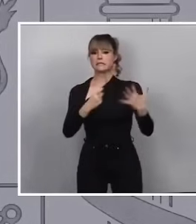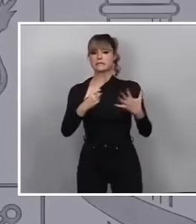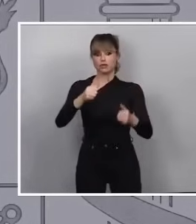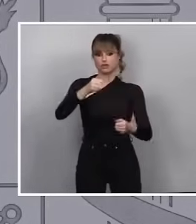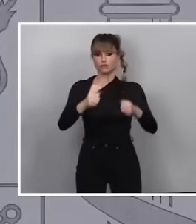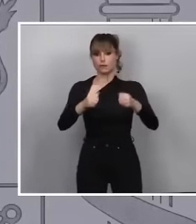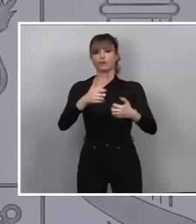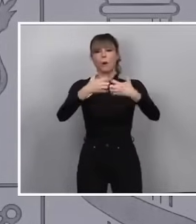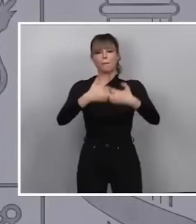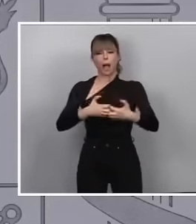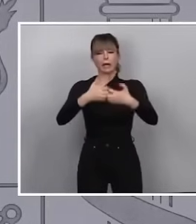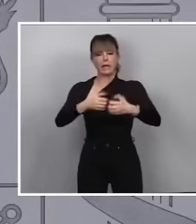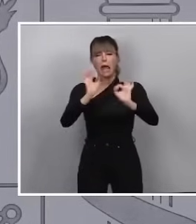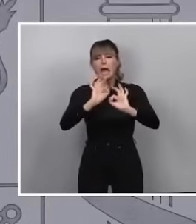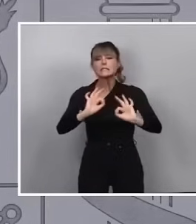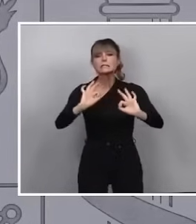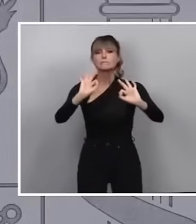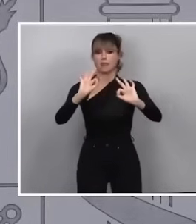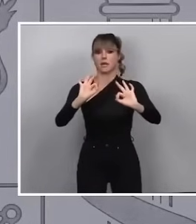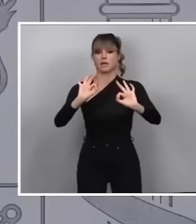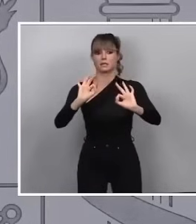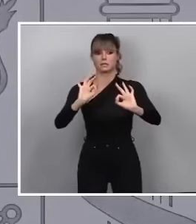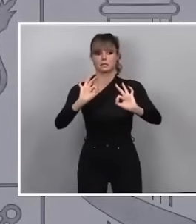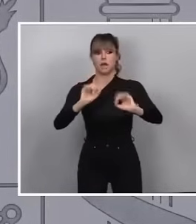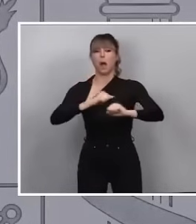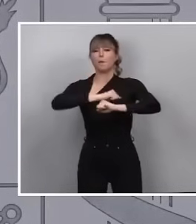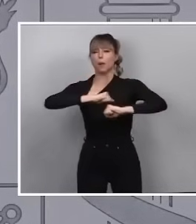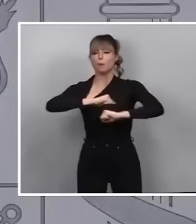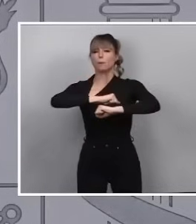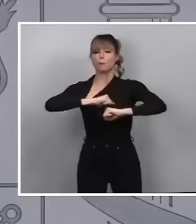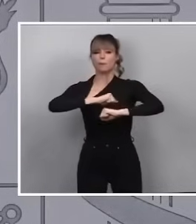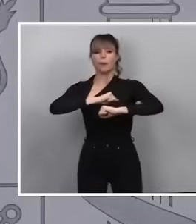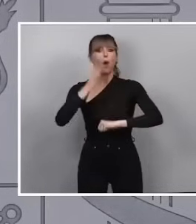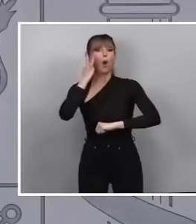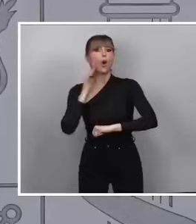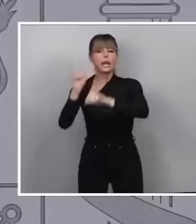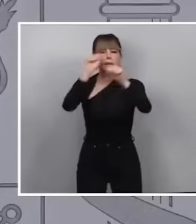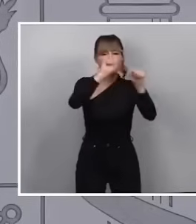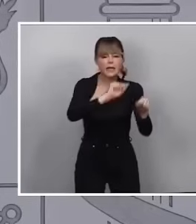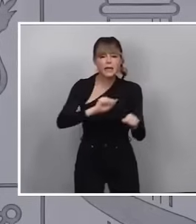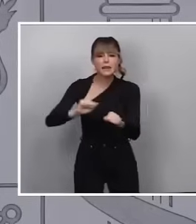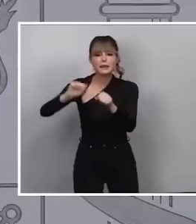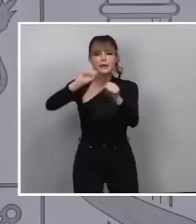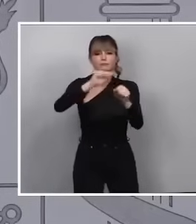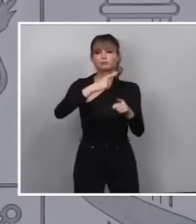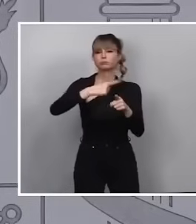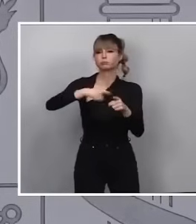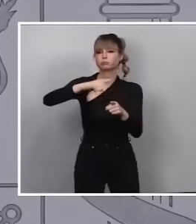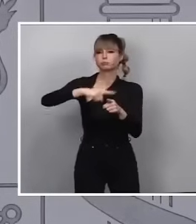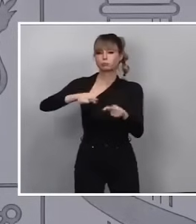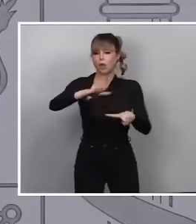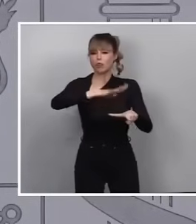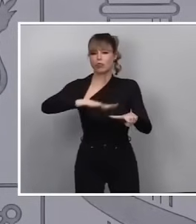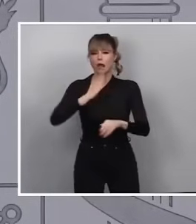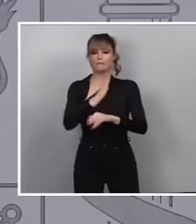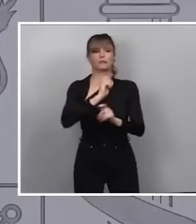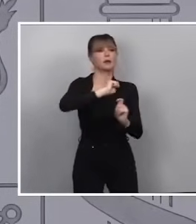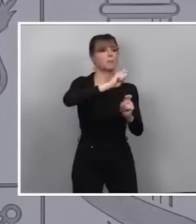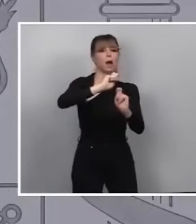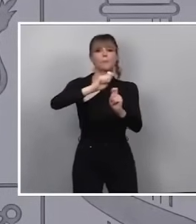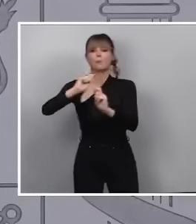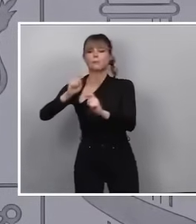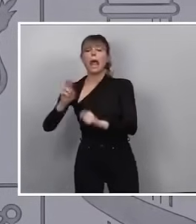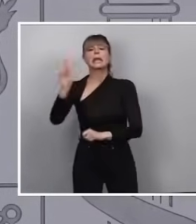vehículos y maquinaria especializada para el bombeo la limpieza y el abastecimiento de las zonas